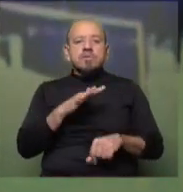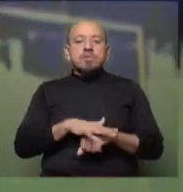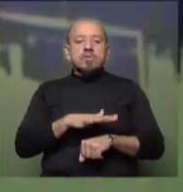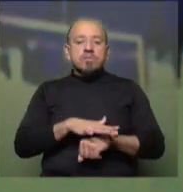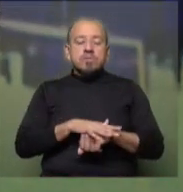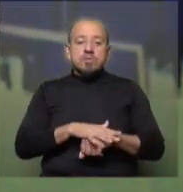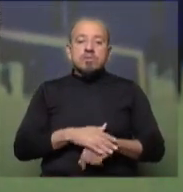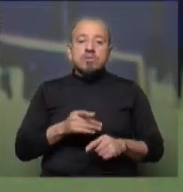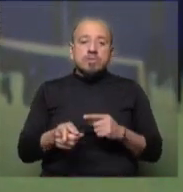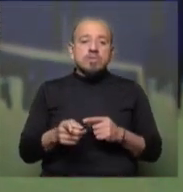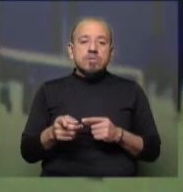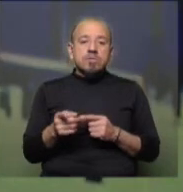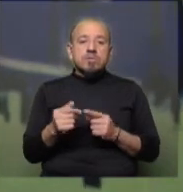decís,